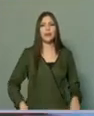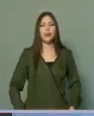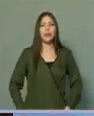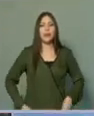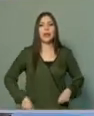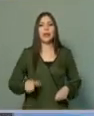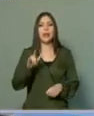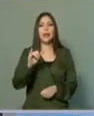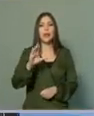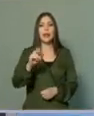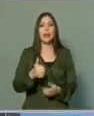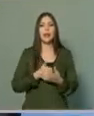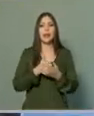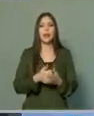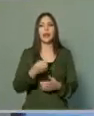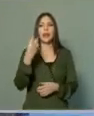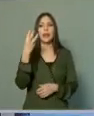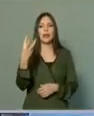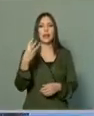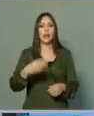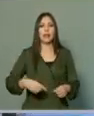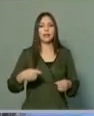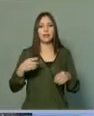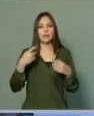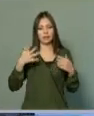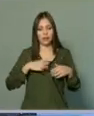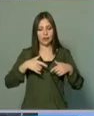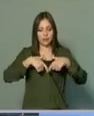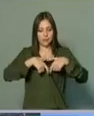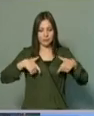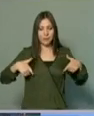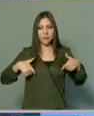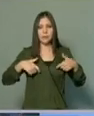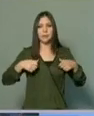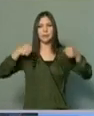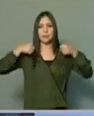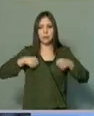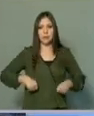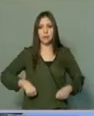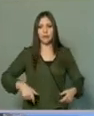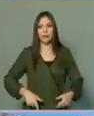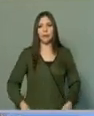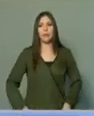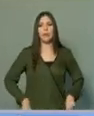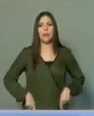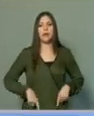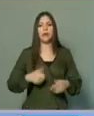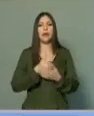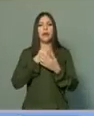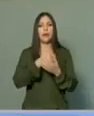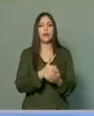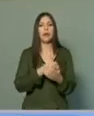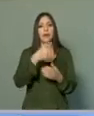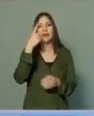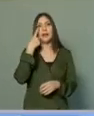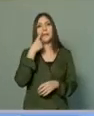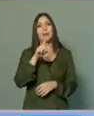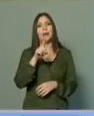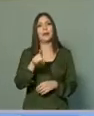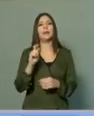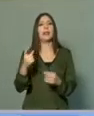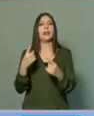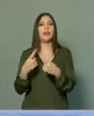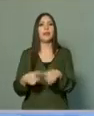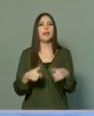dar bien y aparte vienen en 3 piezas, ¿no? Hoy en día ya buscas algo más alternativo, algo que te ayude a poder ver de